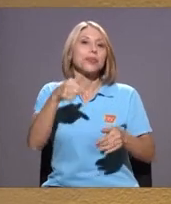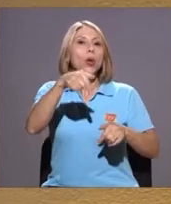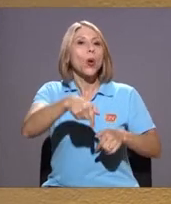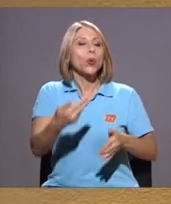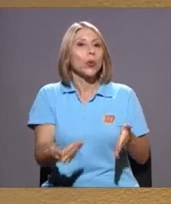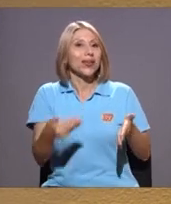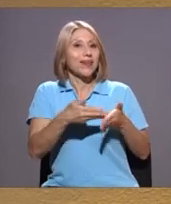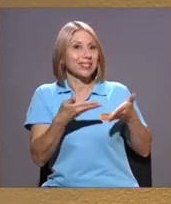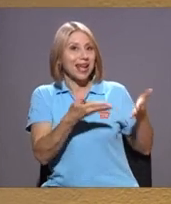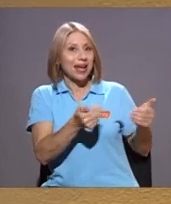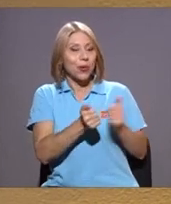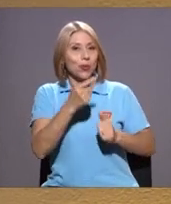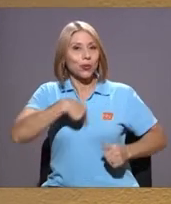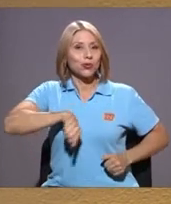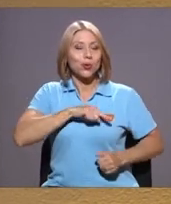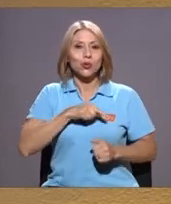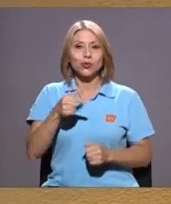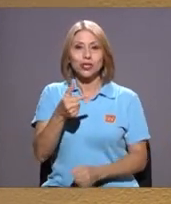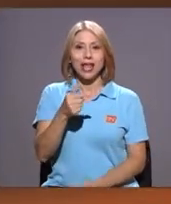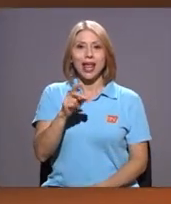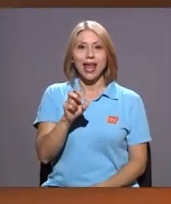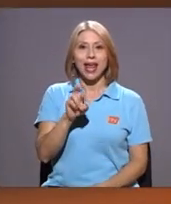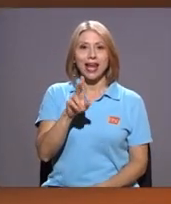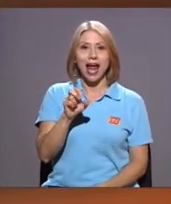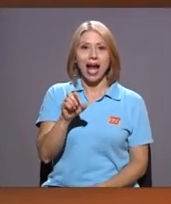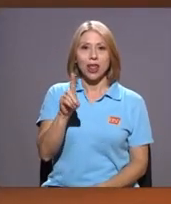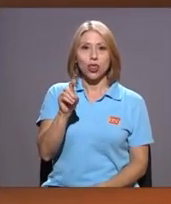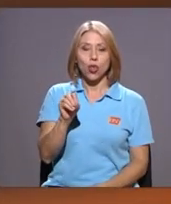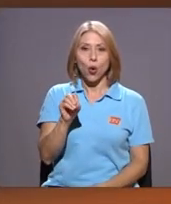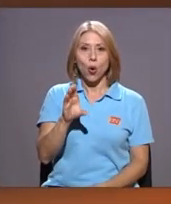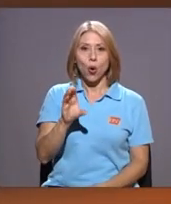con nosotros a don gerardo corrales